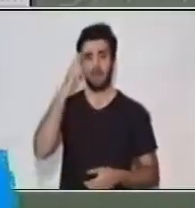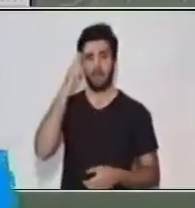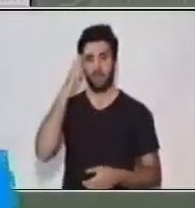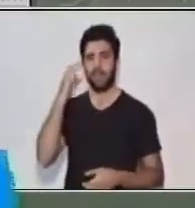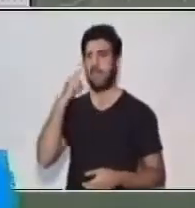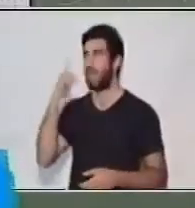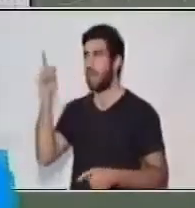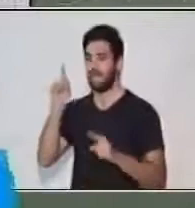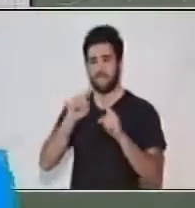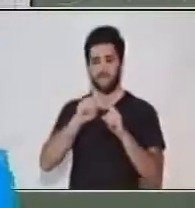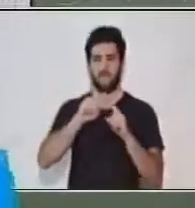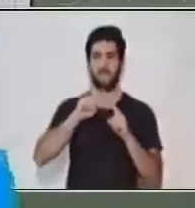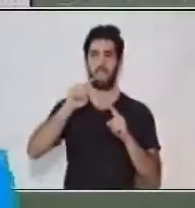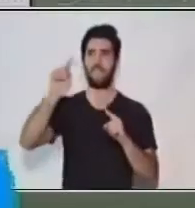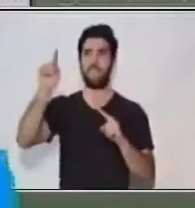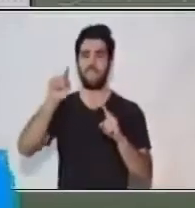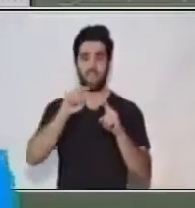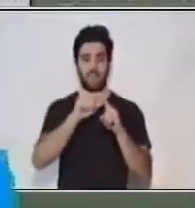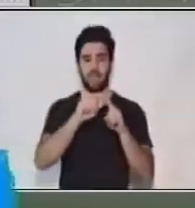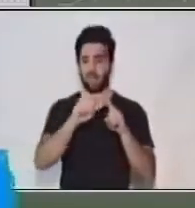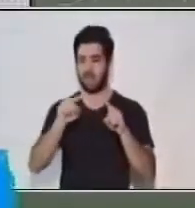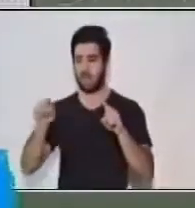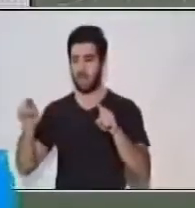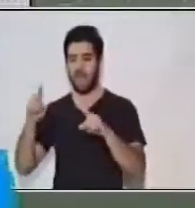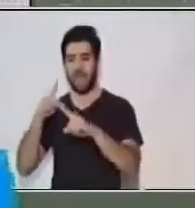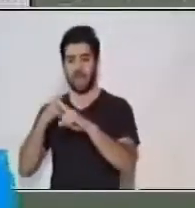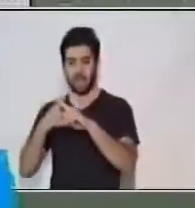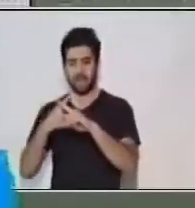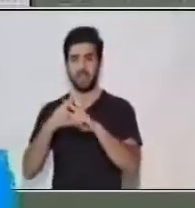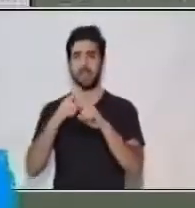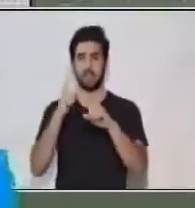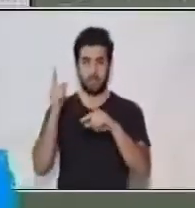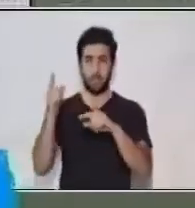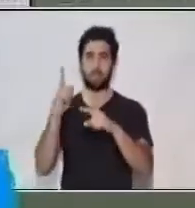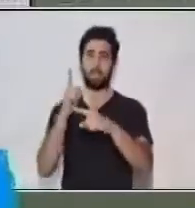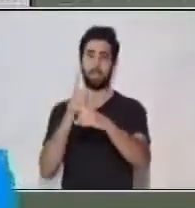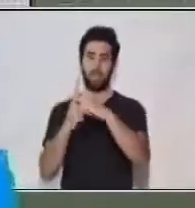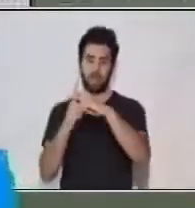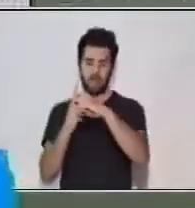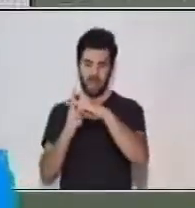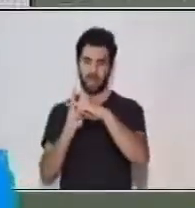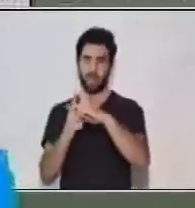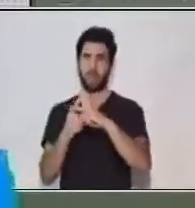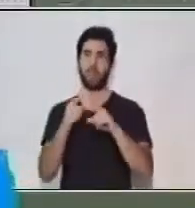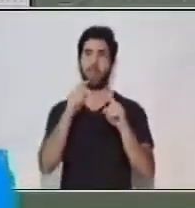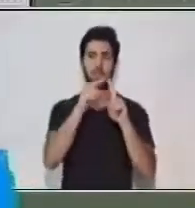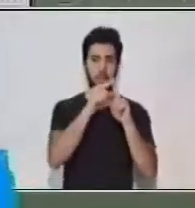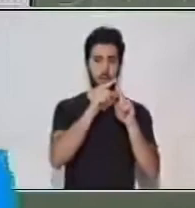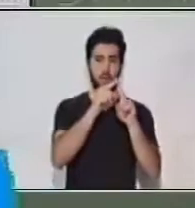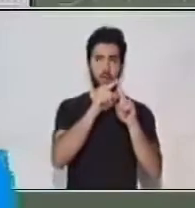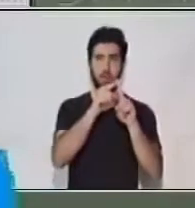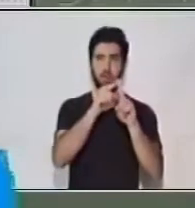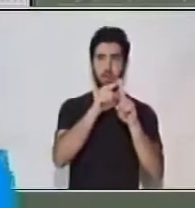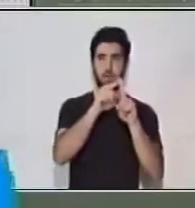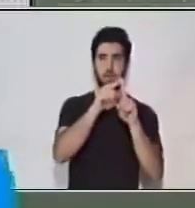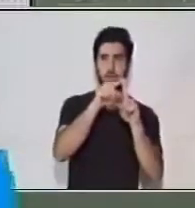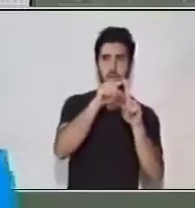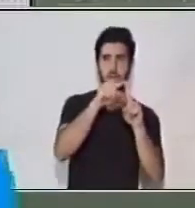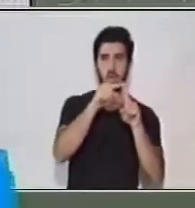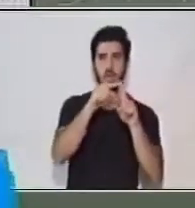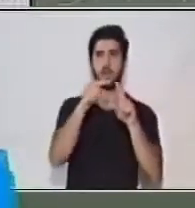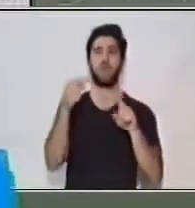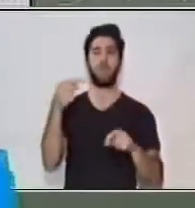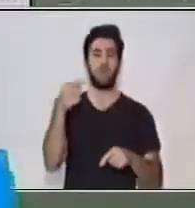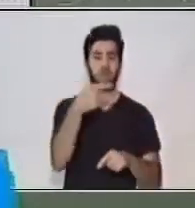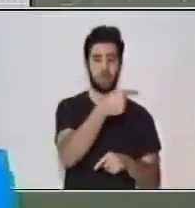está moviéndose en el eje X positivo y en el eje Y positivo. Esta otra flecha, este otro vector, se está moviendo en el